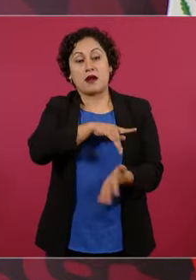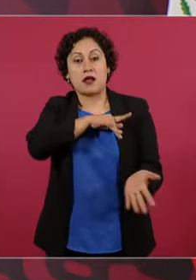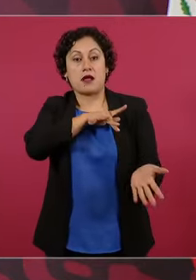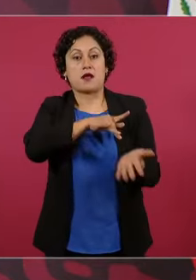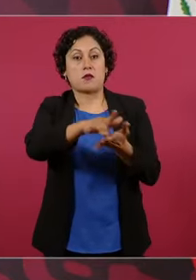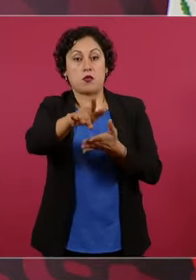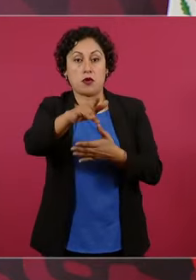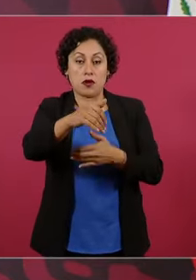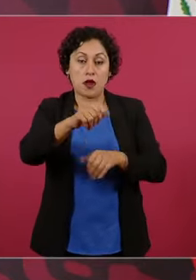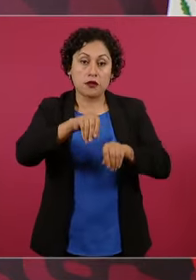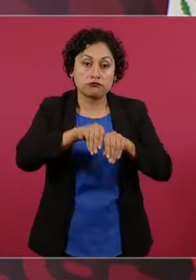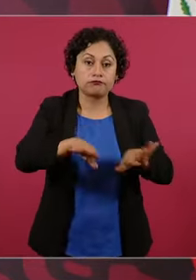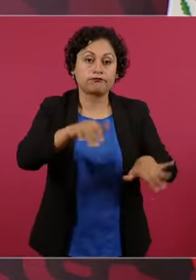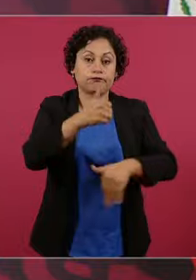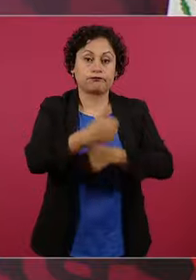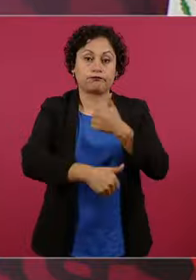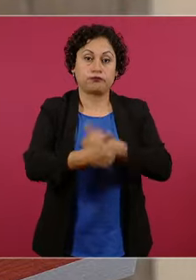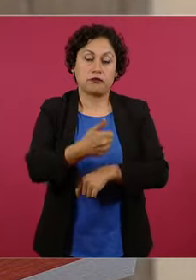prohibido.